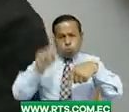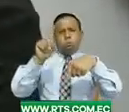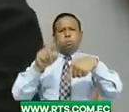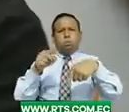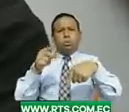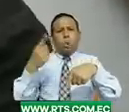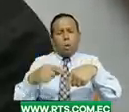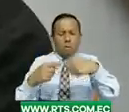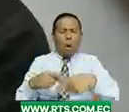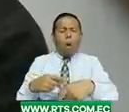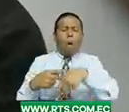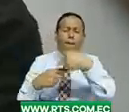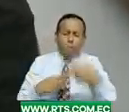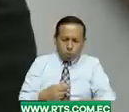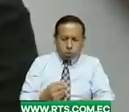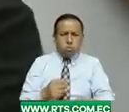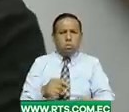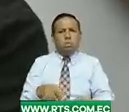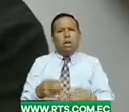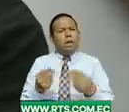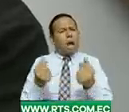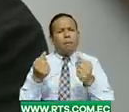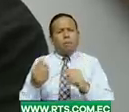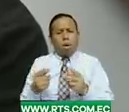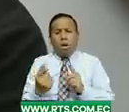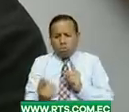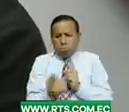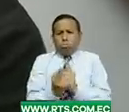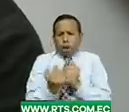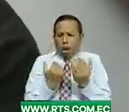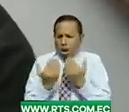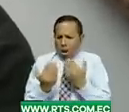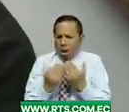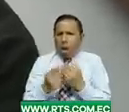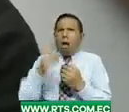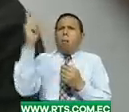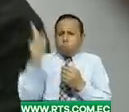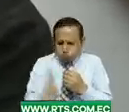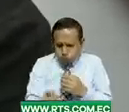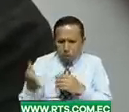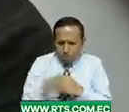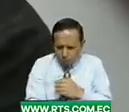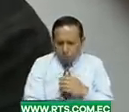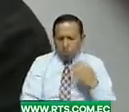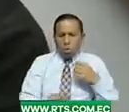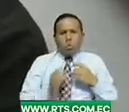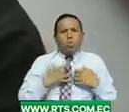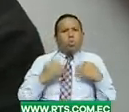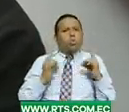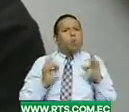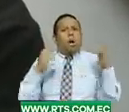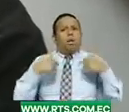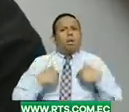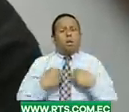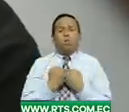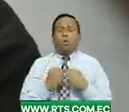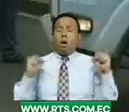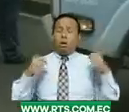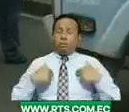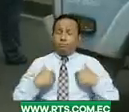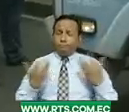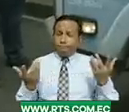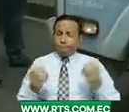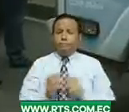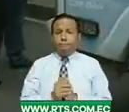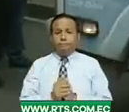se salvó de Milagro? De Milagro, gracias a Dios, papi. Me salvé de Milagro. La vía fue cerrada por cerca de dos horas. Durante ese tiempo, de